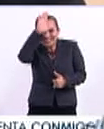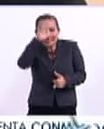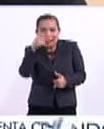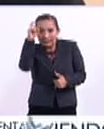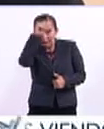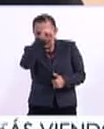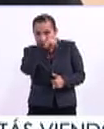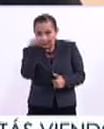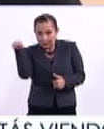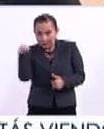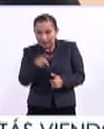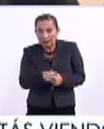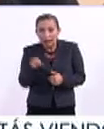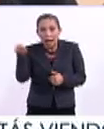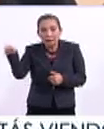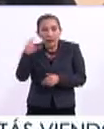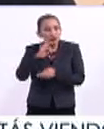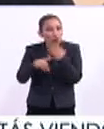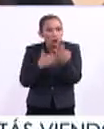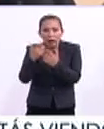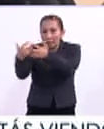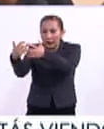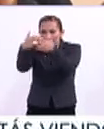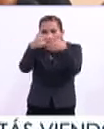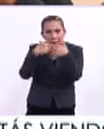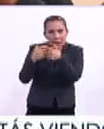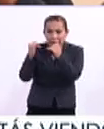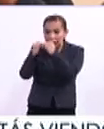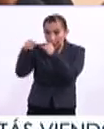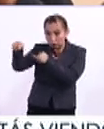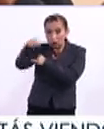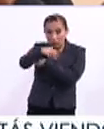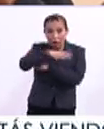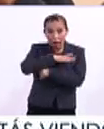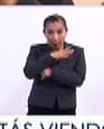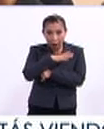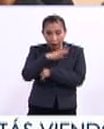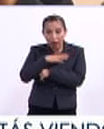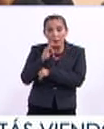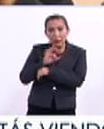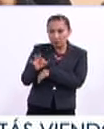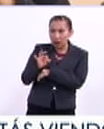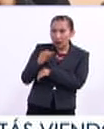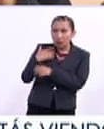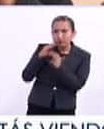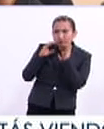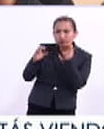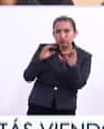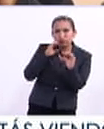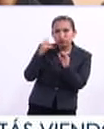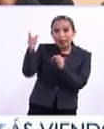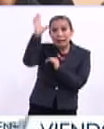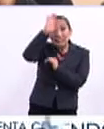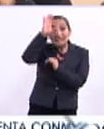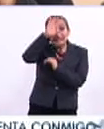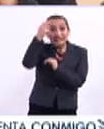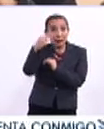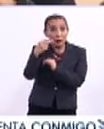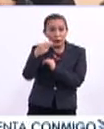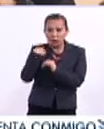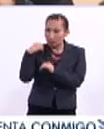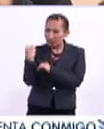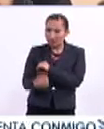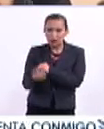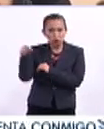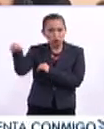dura. Y allá en todas las empresas y en todas las instituciones está la posición de comunicador de la ciencia. Y es